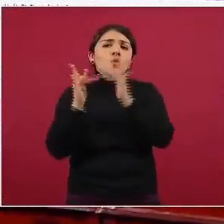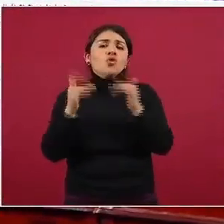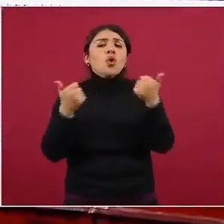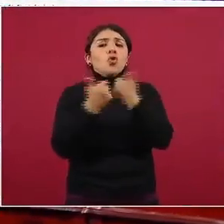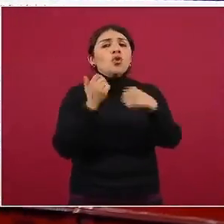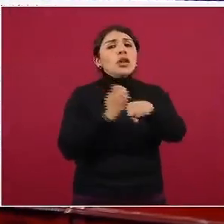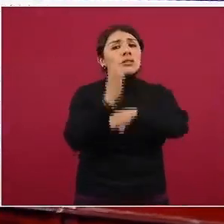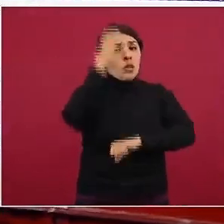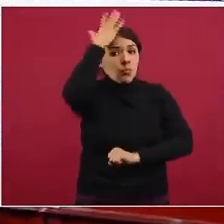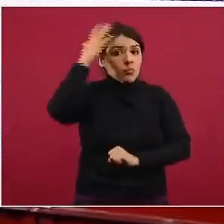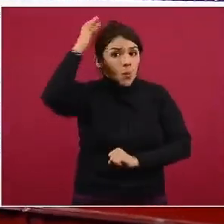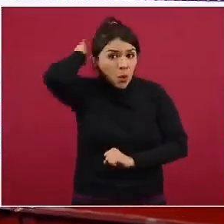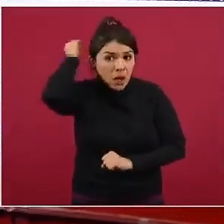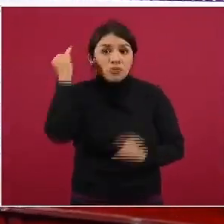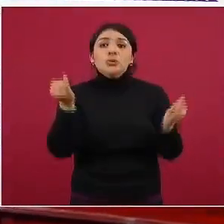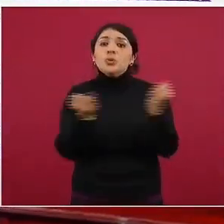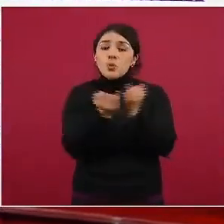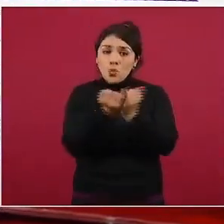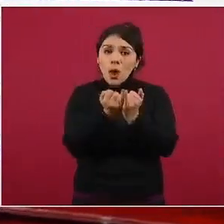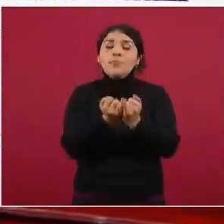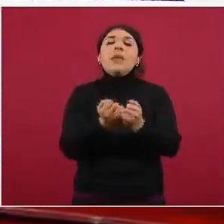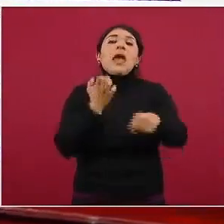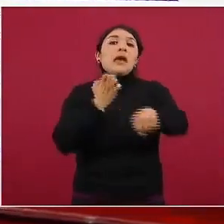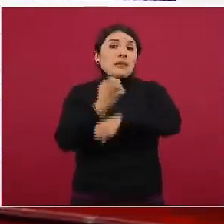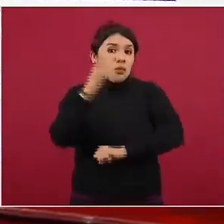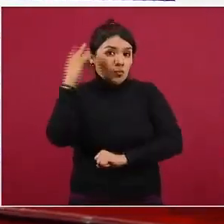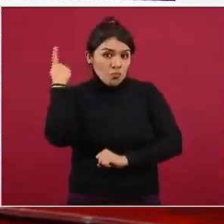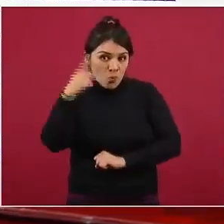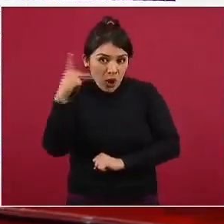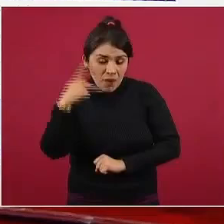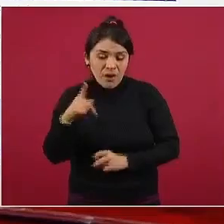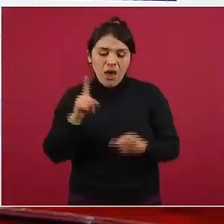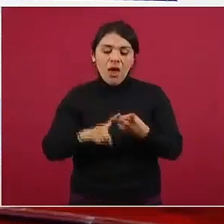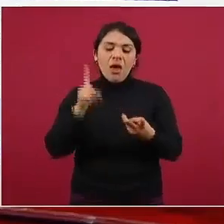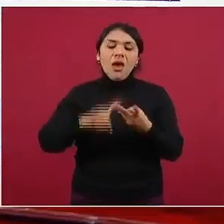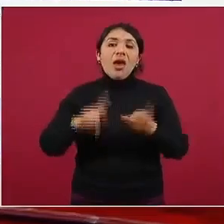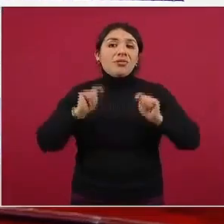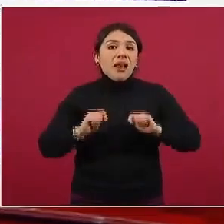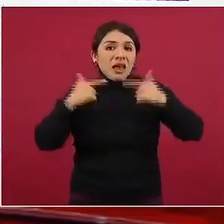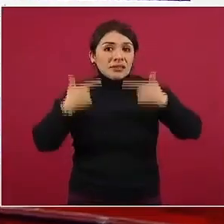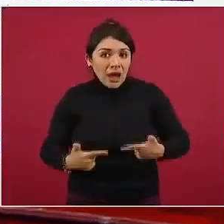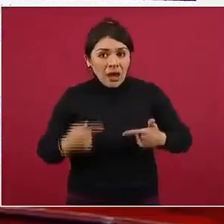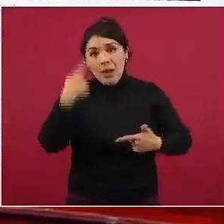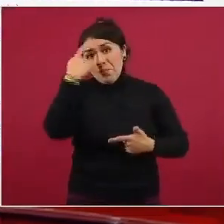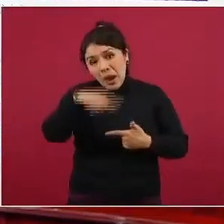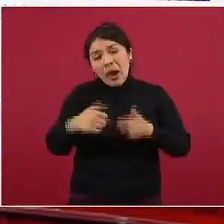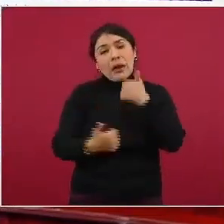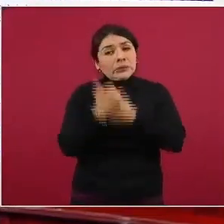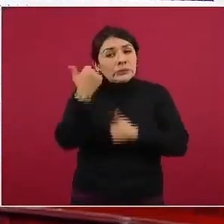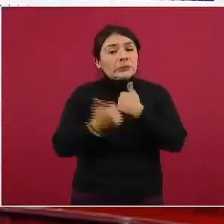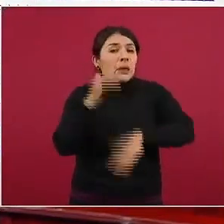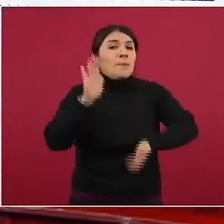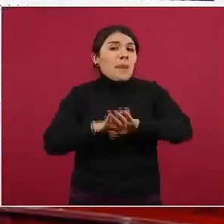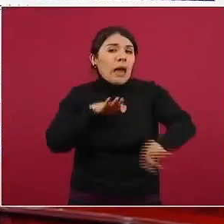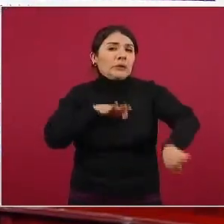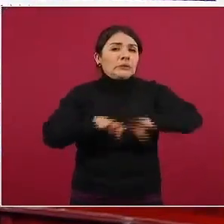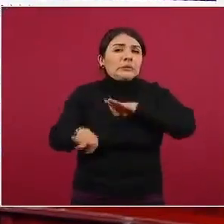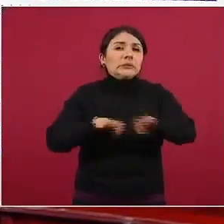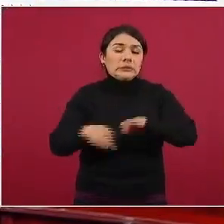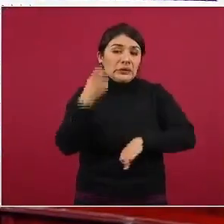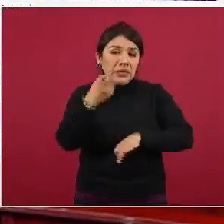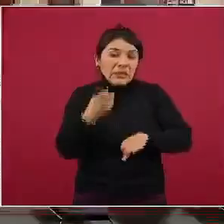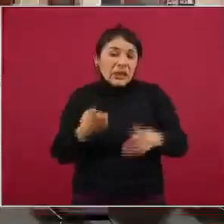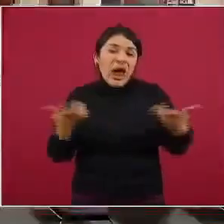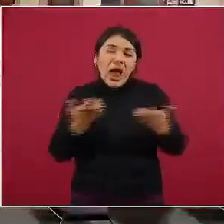estado de Morelos, con el estado de Puebla, con el estado de Tlaxcala, para poder seguir trabajando en